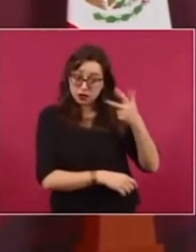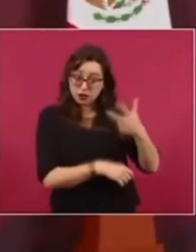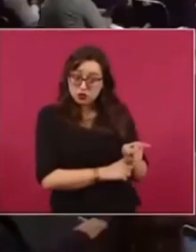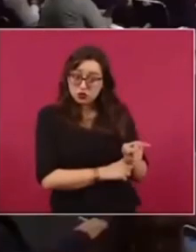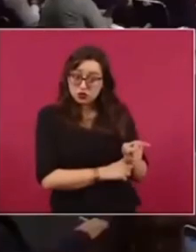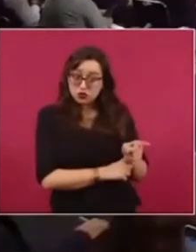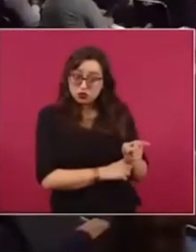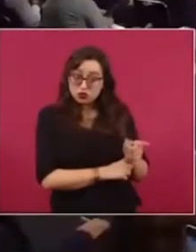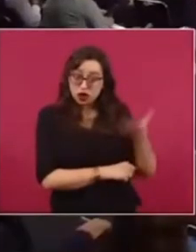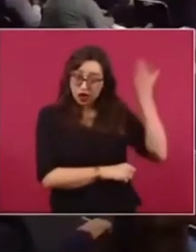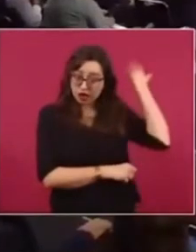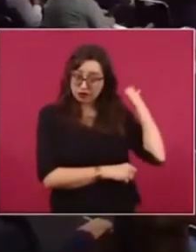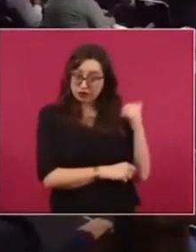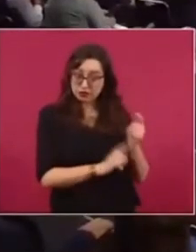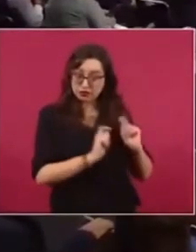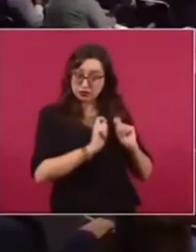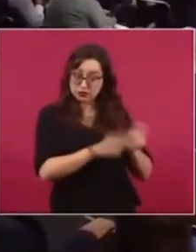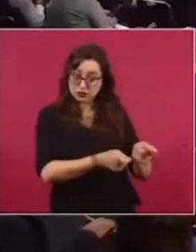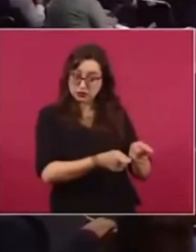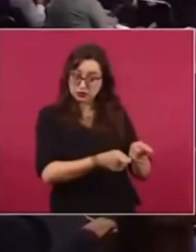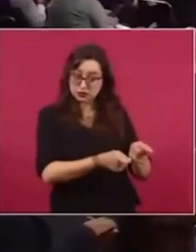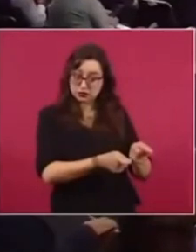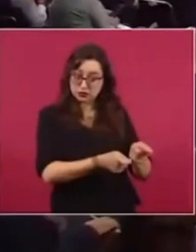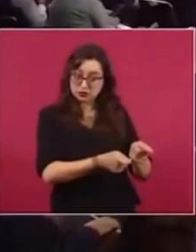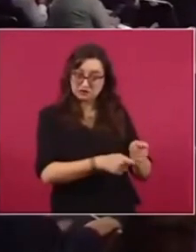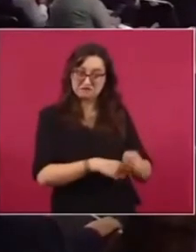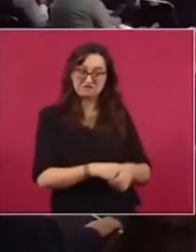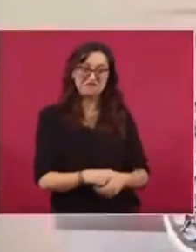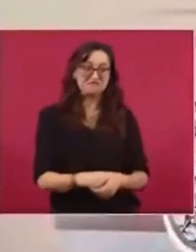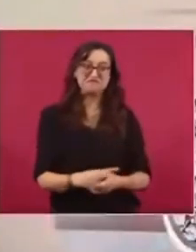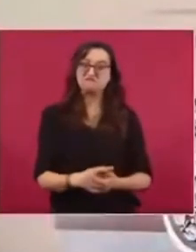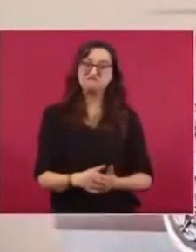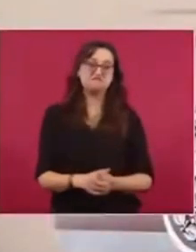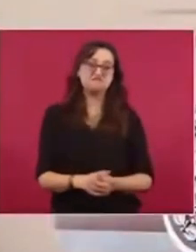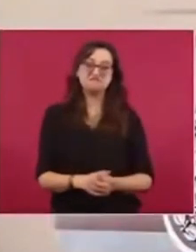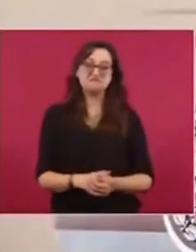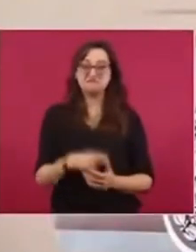experiencia cuando lo nombraron. Era comentarista